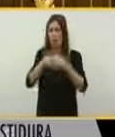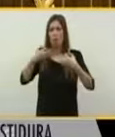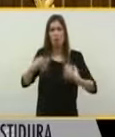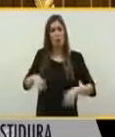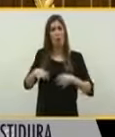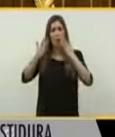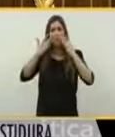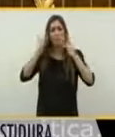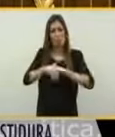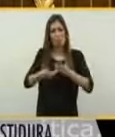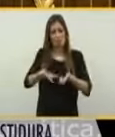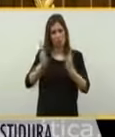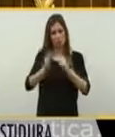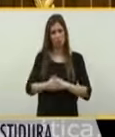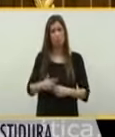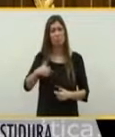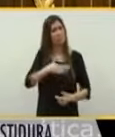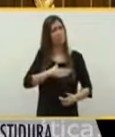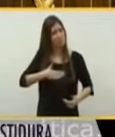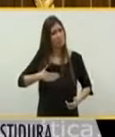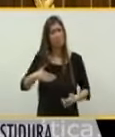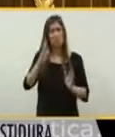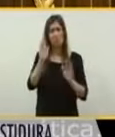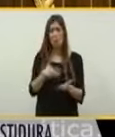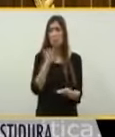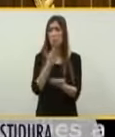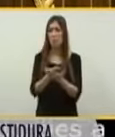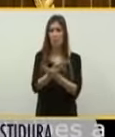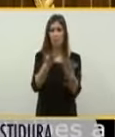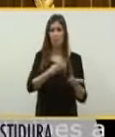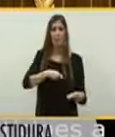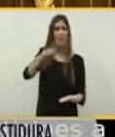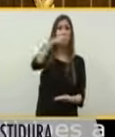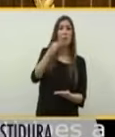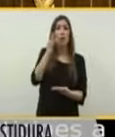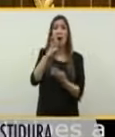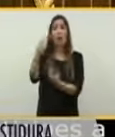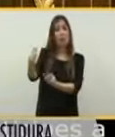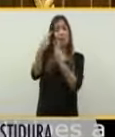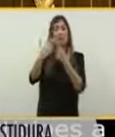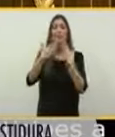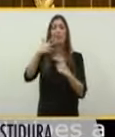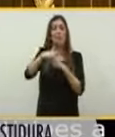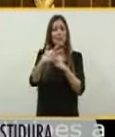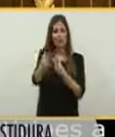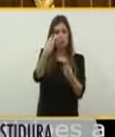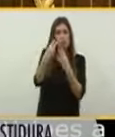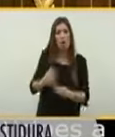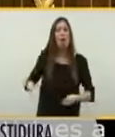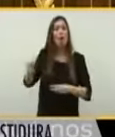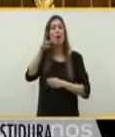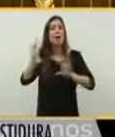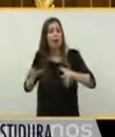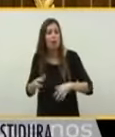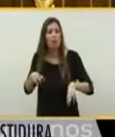Y me gustaría, además, hacer partícipes a todos los españoles y españolas que nos estén siguiendo a través de la televisión, de la radio, a través de las redes